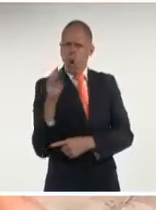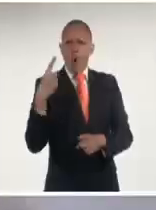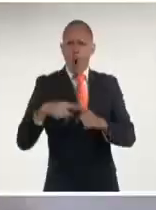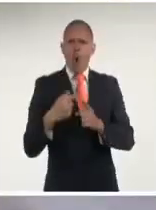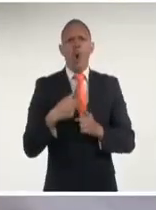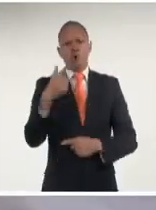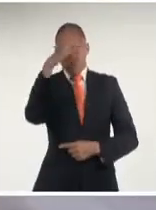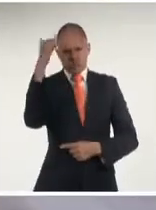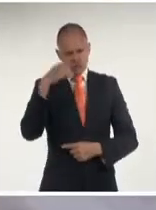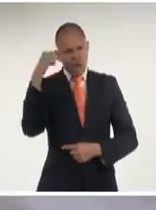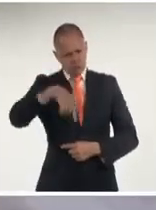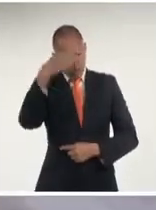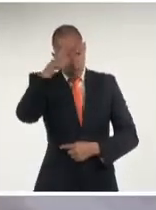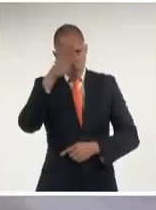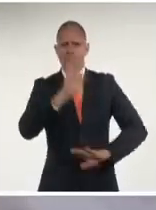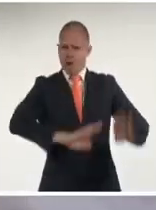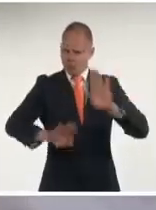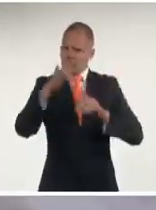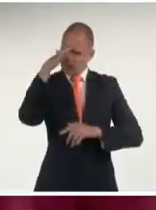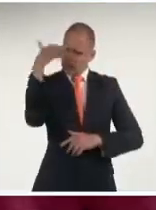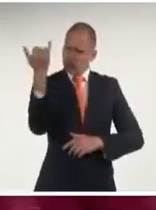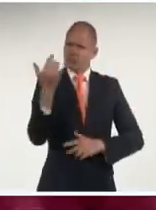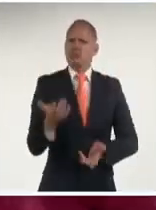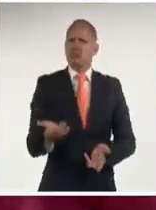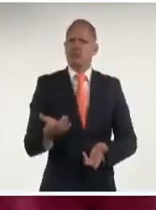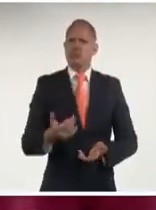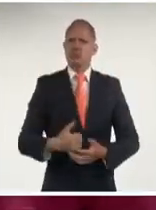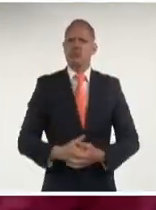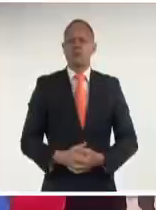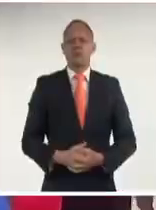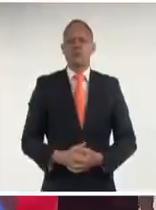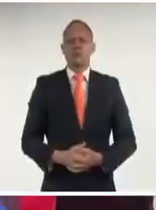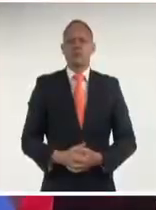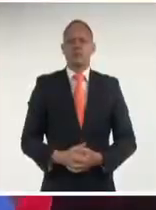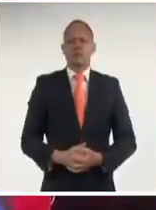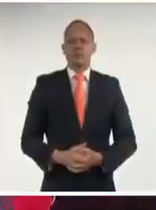por Cuba. Desde Granma, Lisset Márquez, Sistema Informativo de la Televisión.